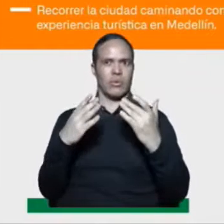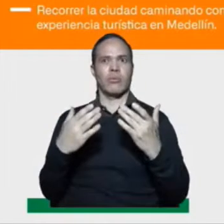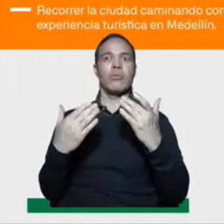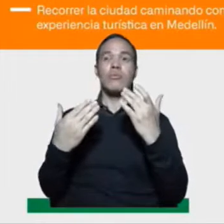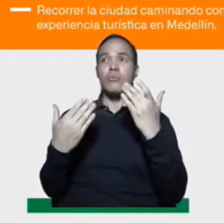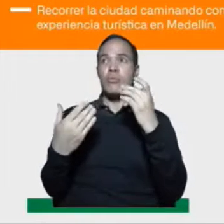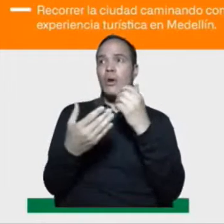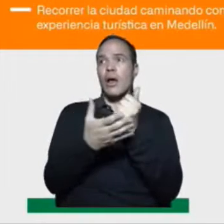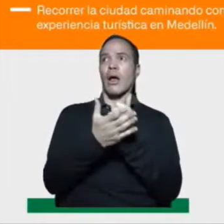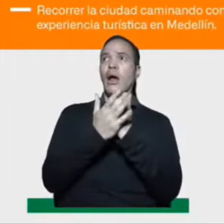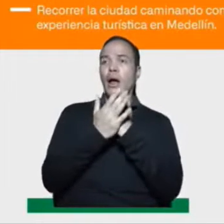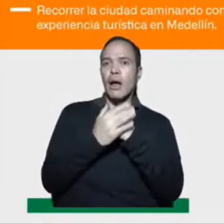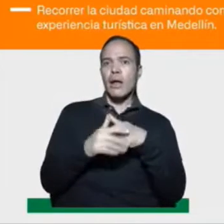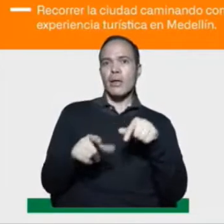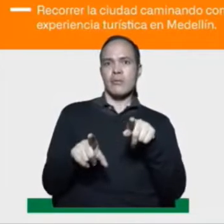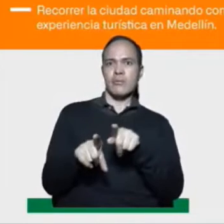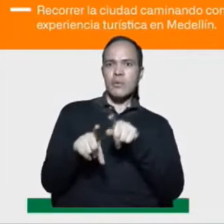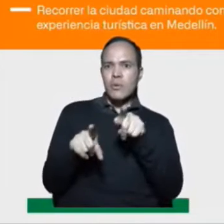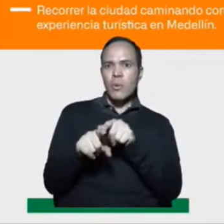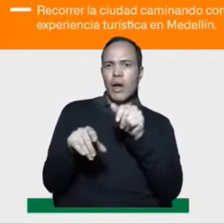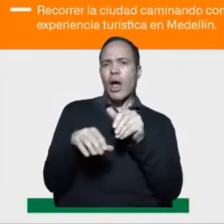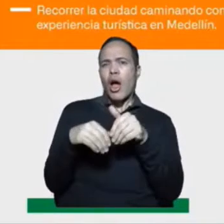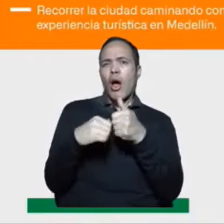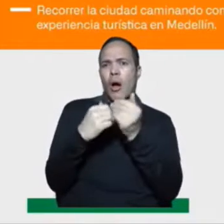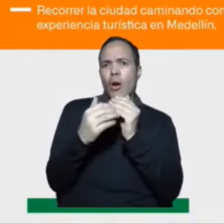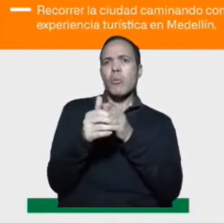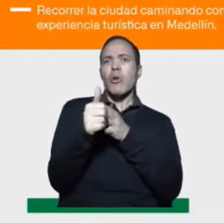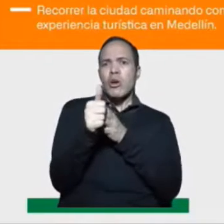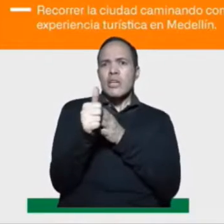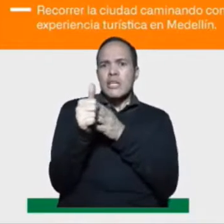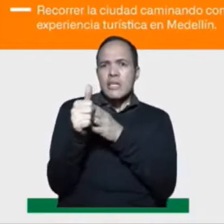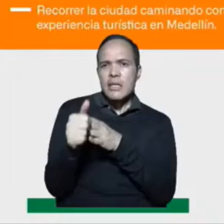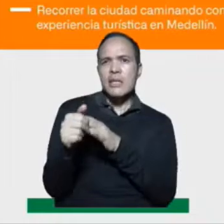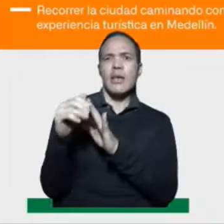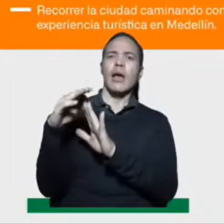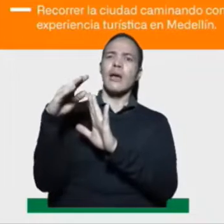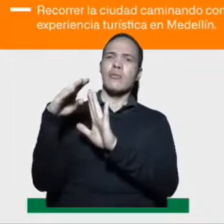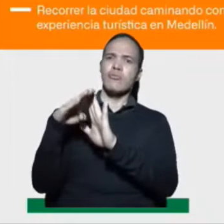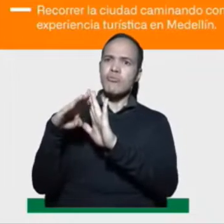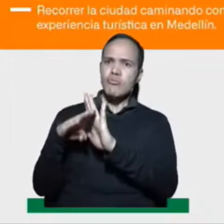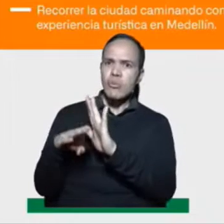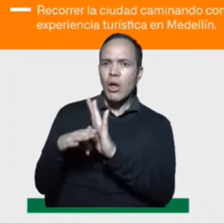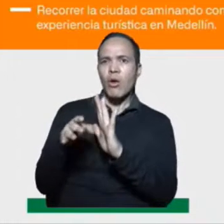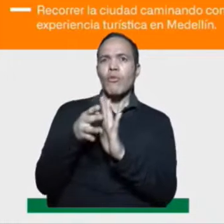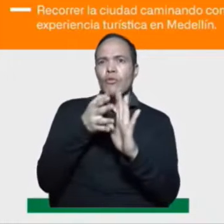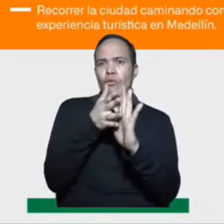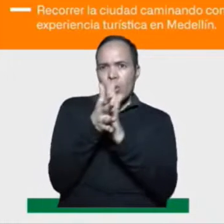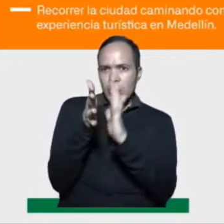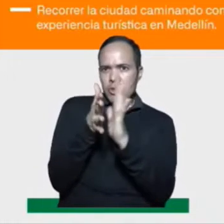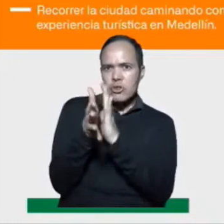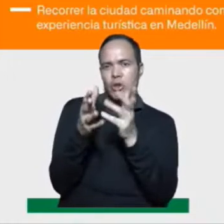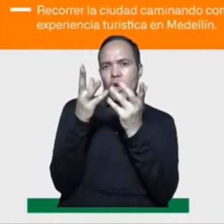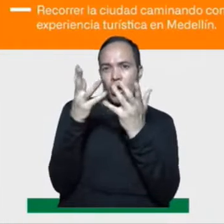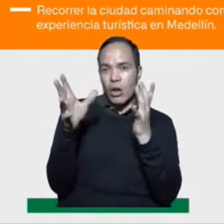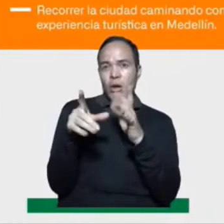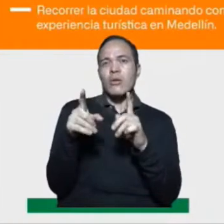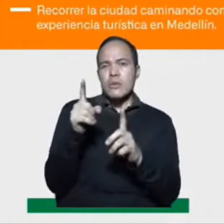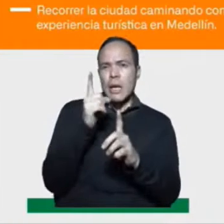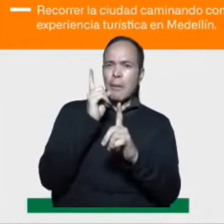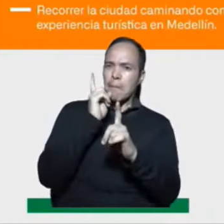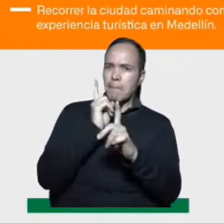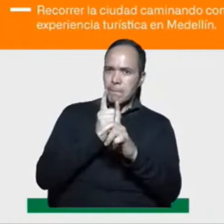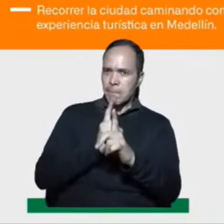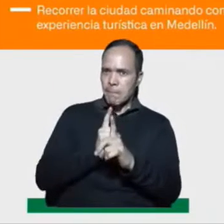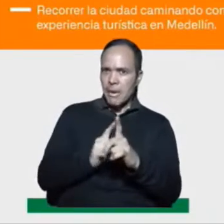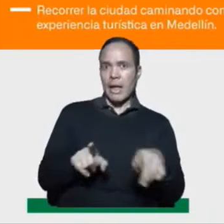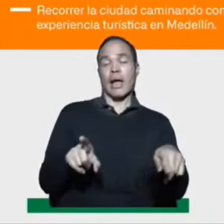un contenido, un guión preciso frente a lo que se quiere mostrar y compartir con los visitantes de Medellín, no